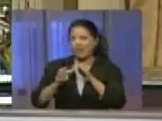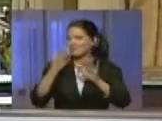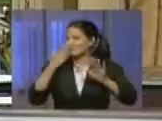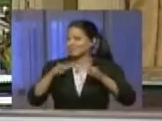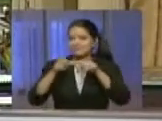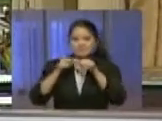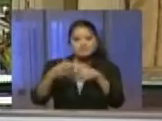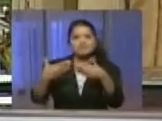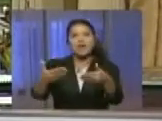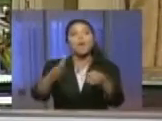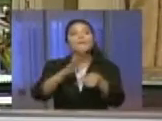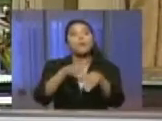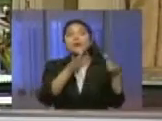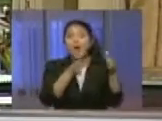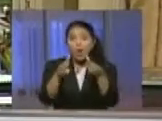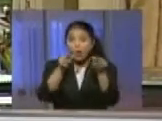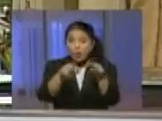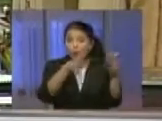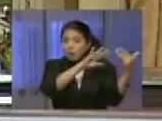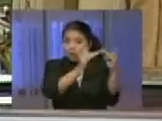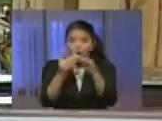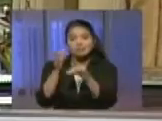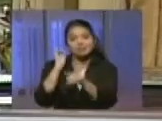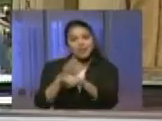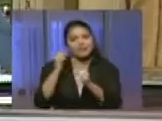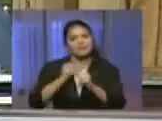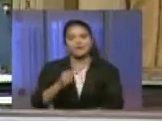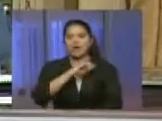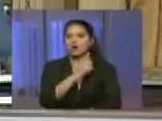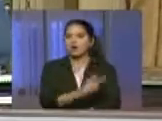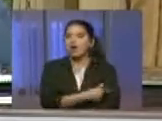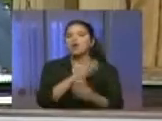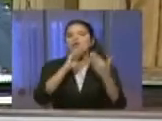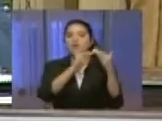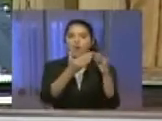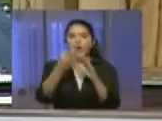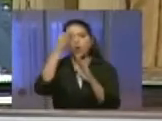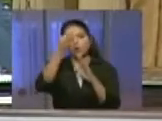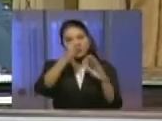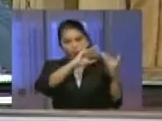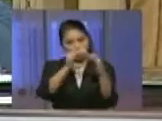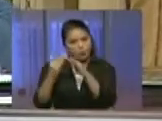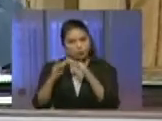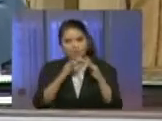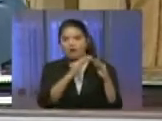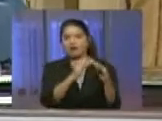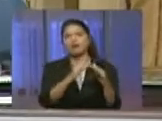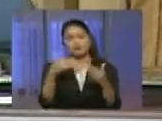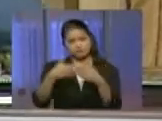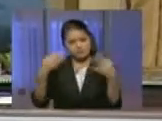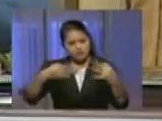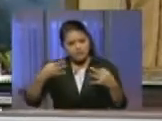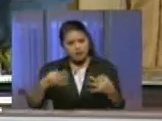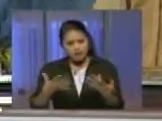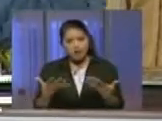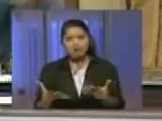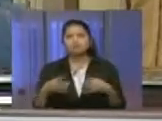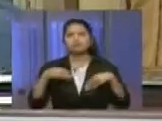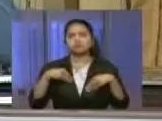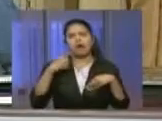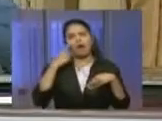corredores deben ir fortaleciendo la organización social los consejos comunales y verdad se ASUME la